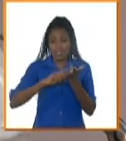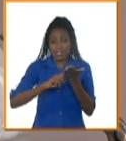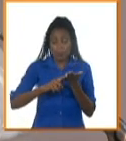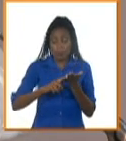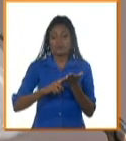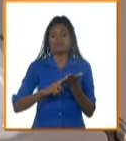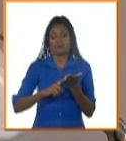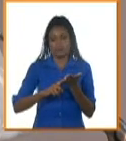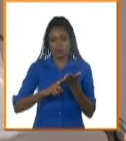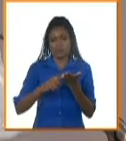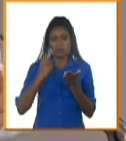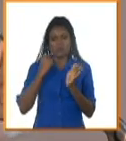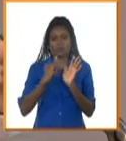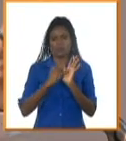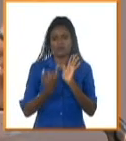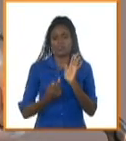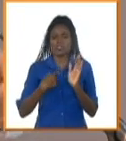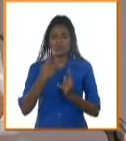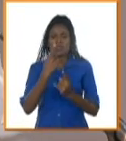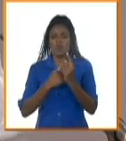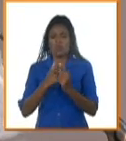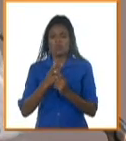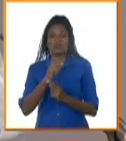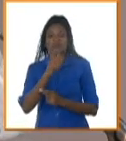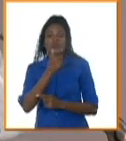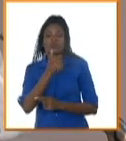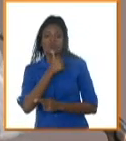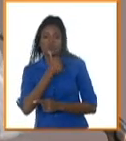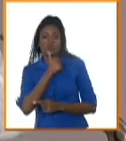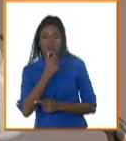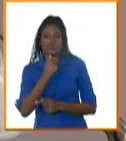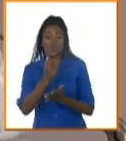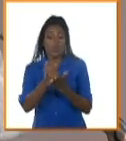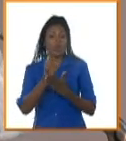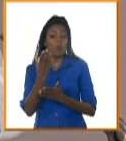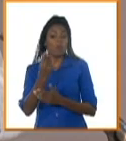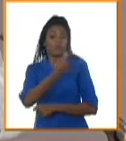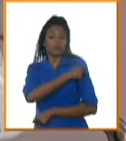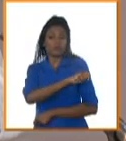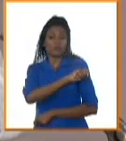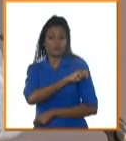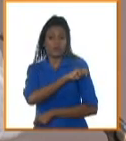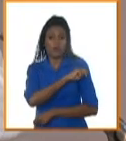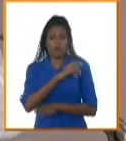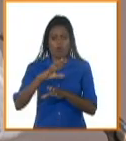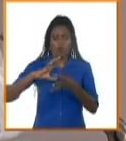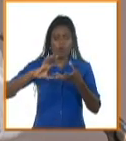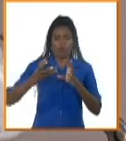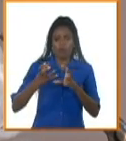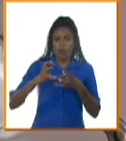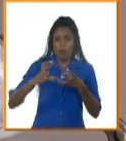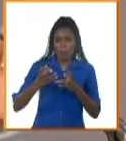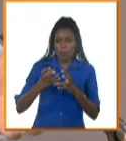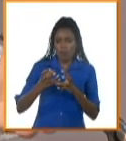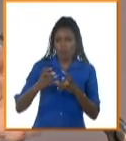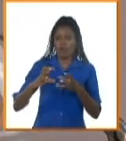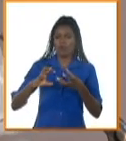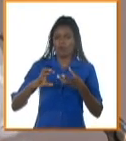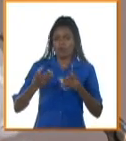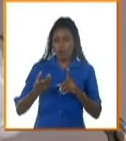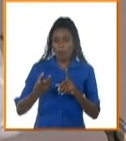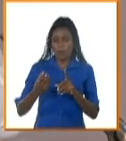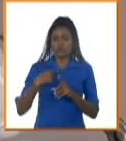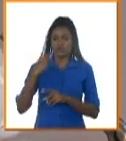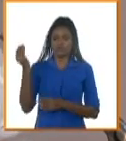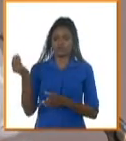para eso para identificar dónde han habido dificultades nos ha ayudado mucho la población la población por las distintas vías nos han hecho los nos